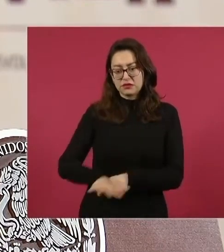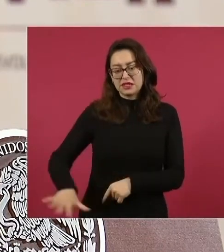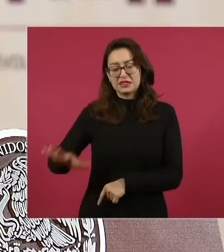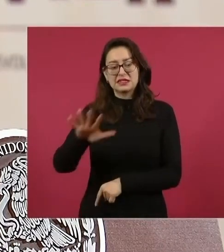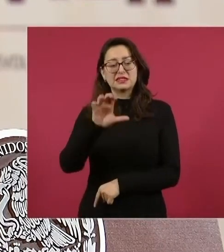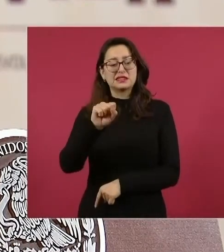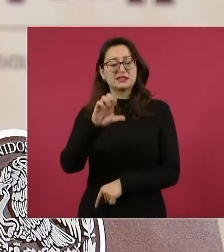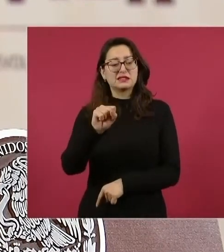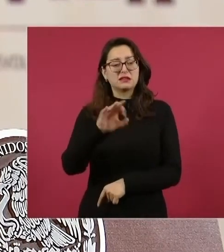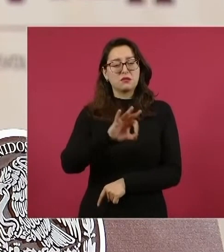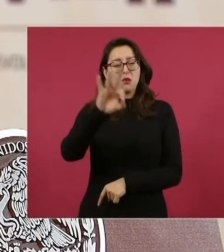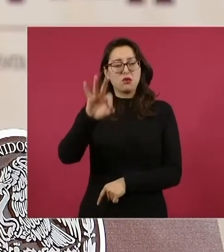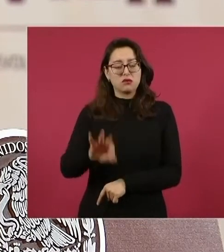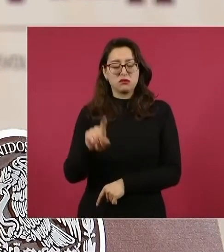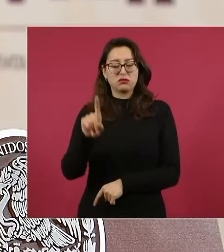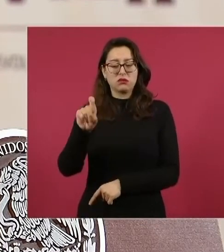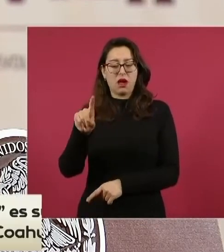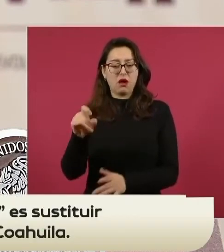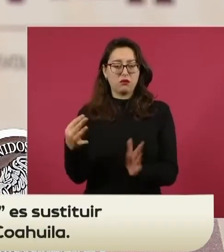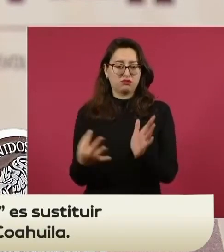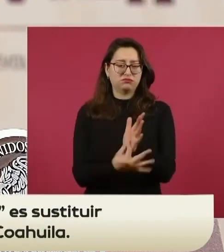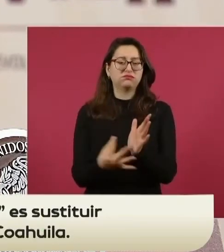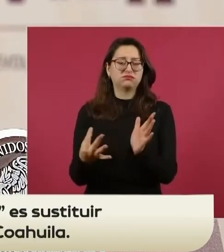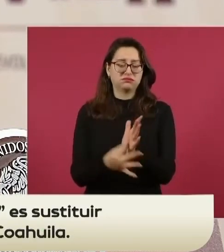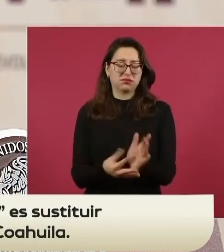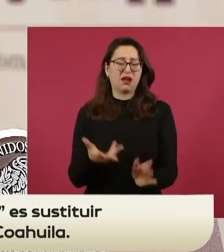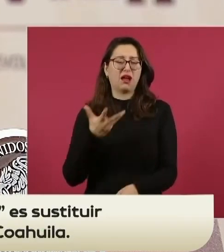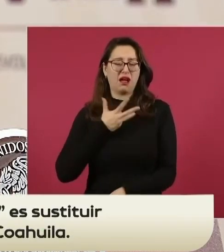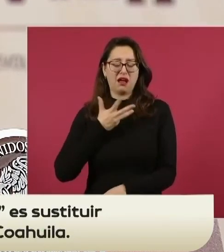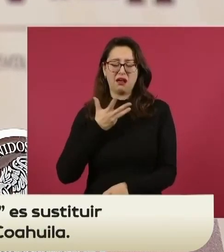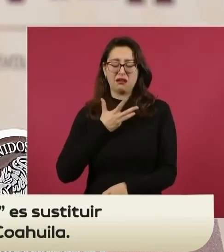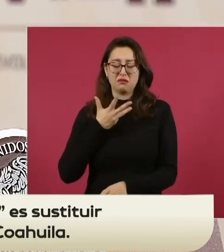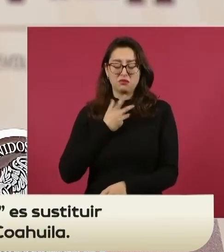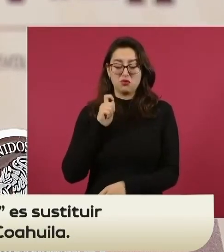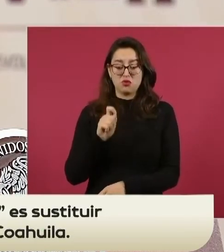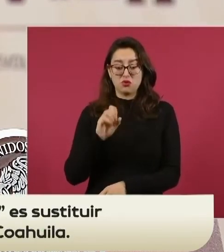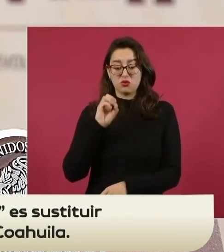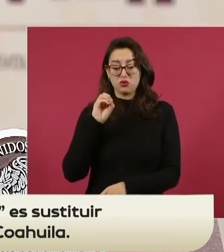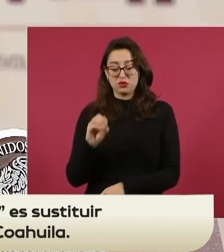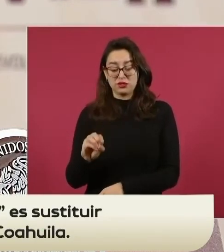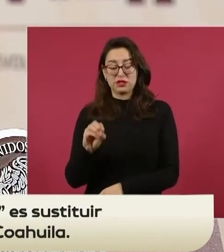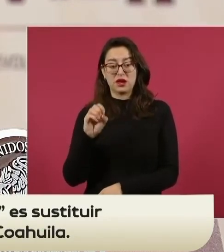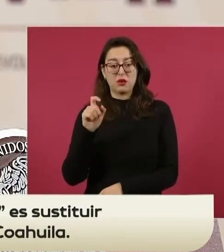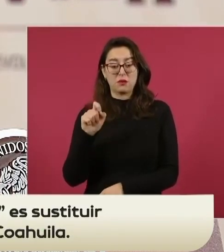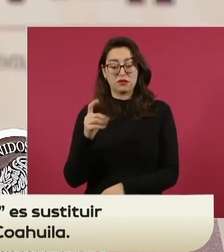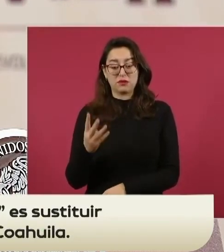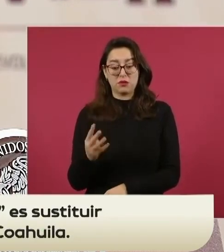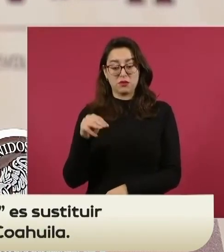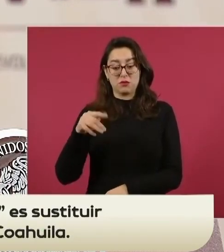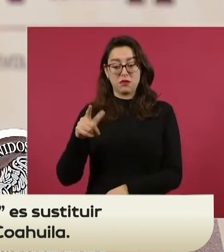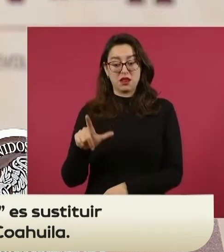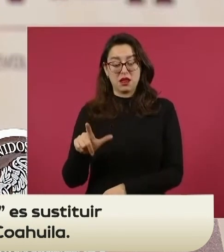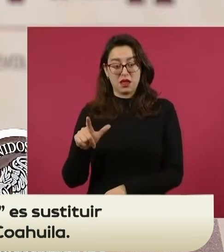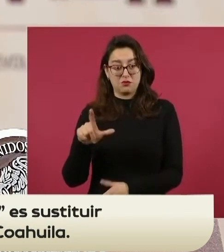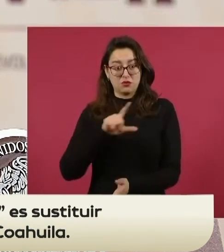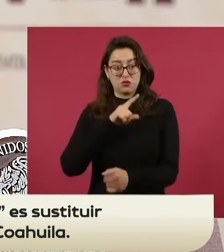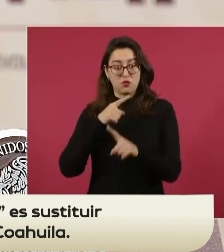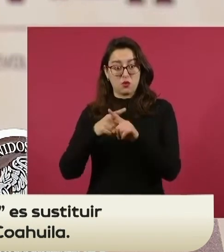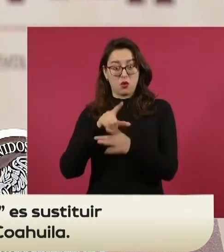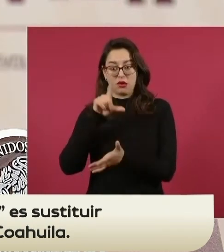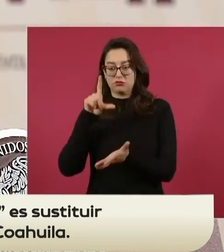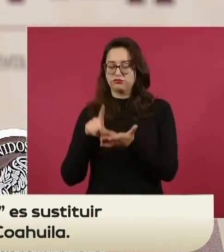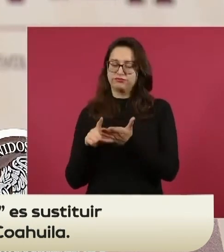arsénico superiores a 0.025 miligramos por litro. Esto es muy, muy por arriba de lo que es la